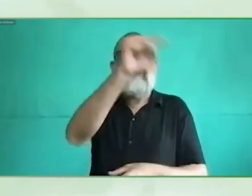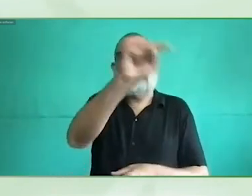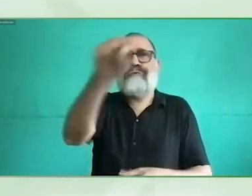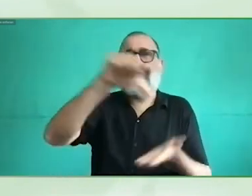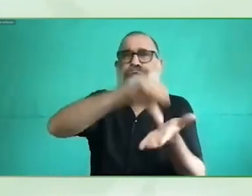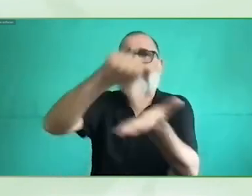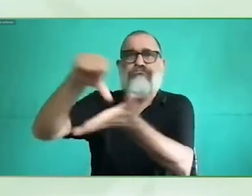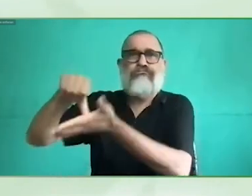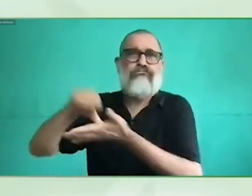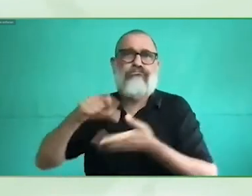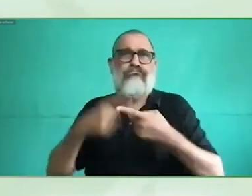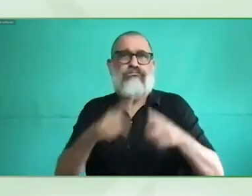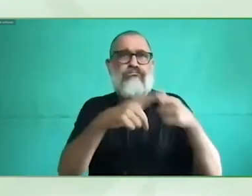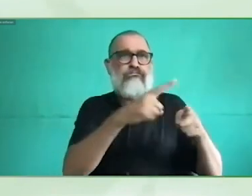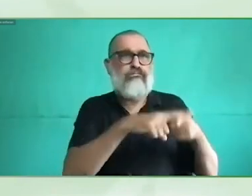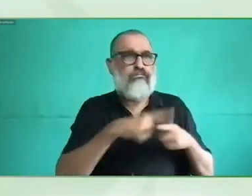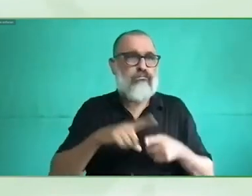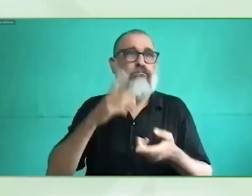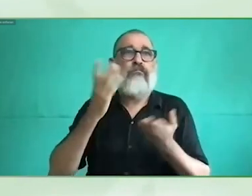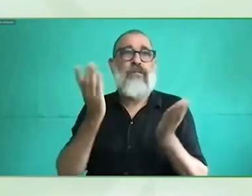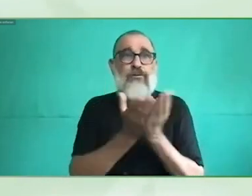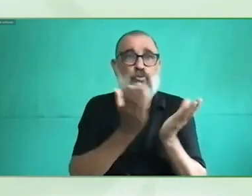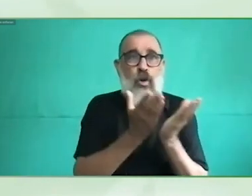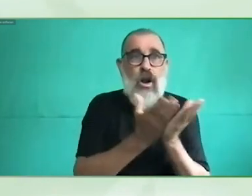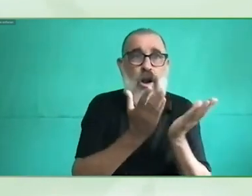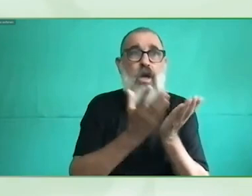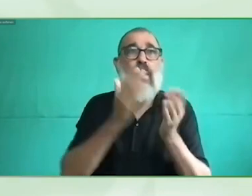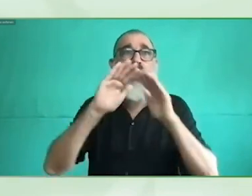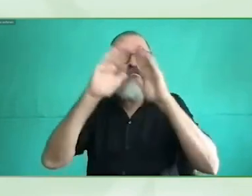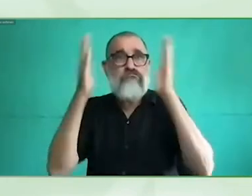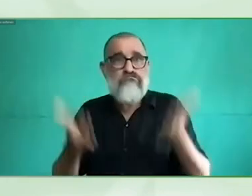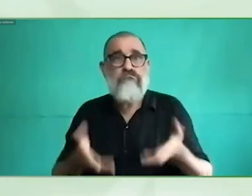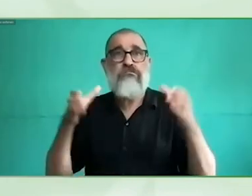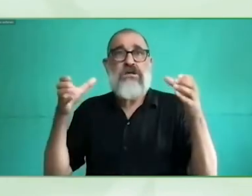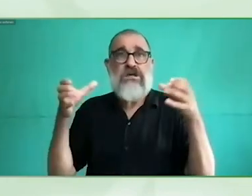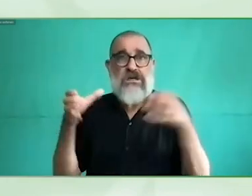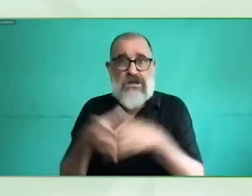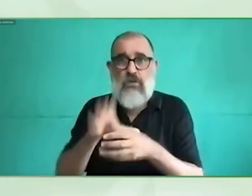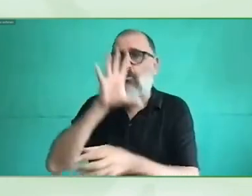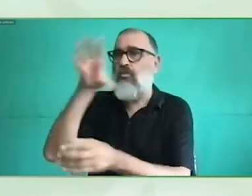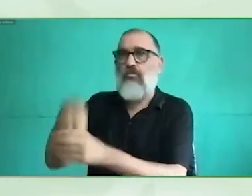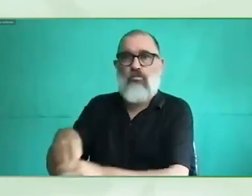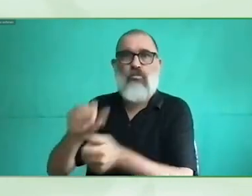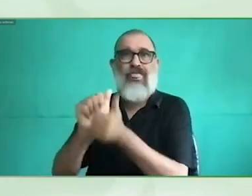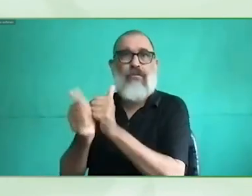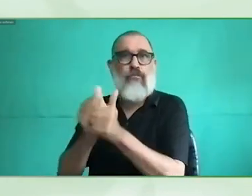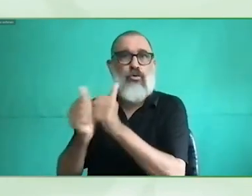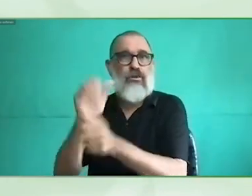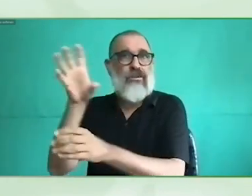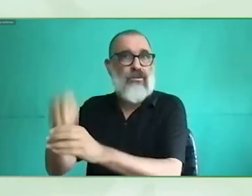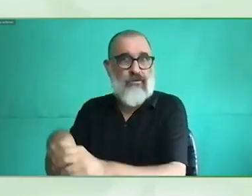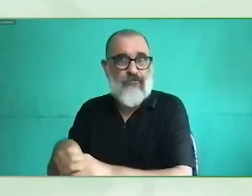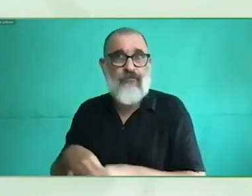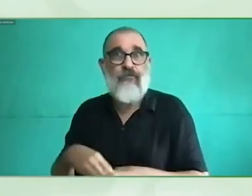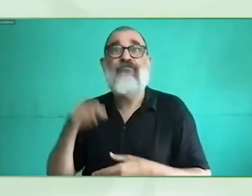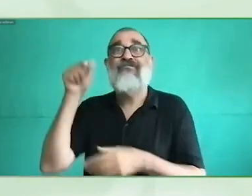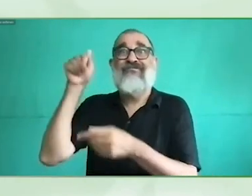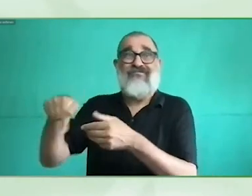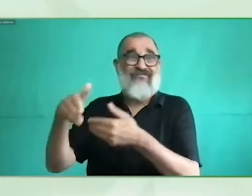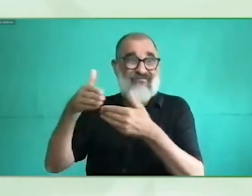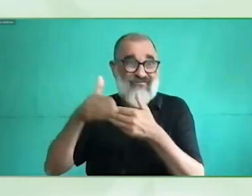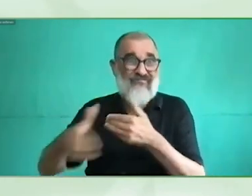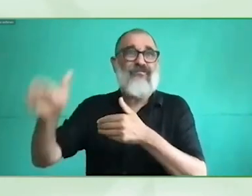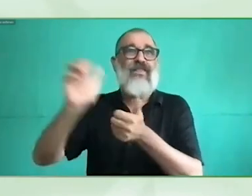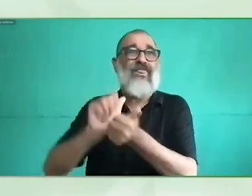porque soy la primera mujer que está implementando un deporte con una condición Que no se conoce sí